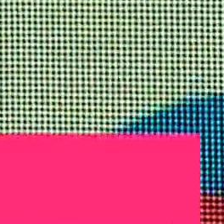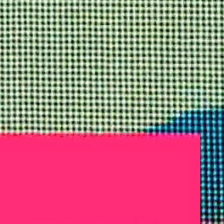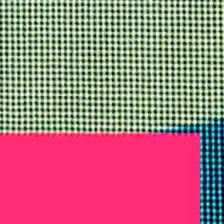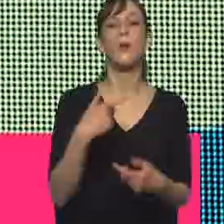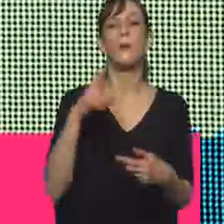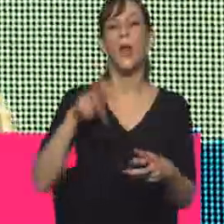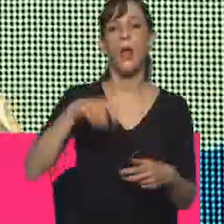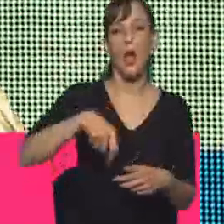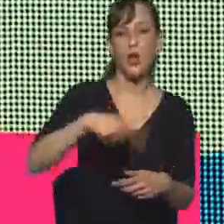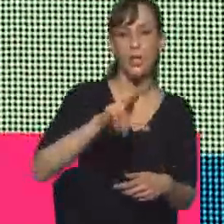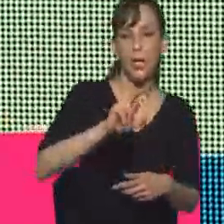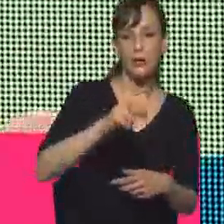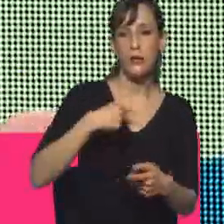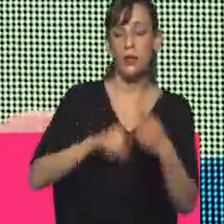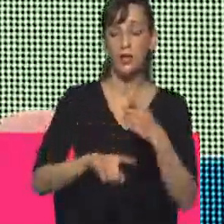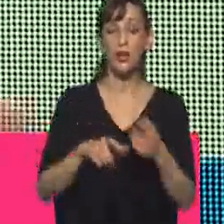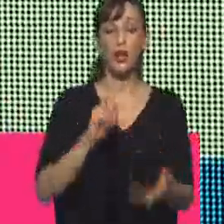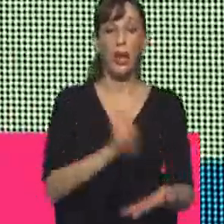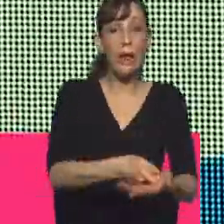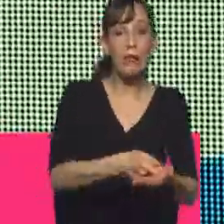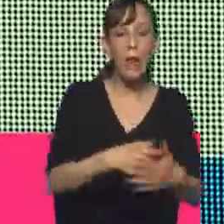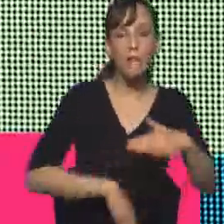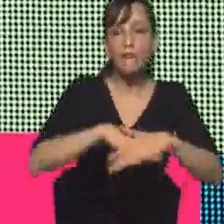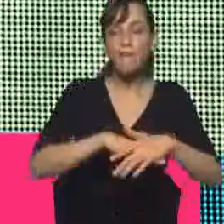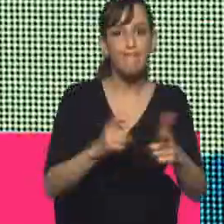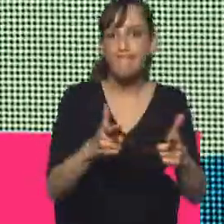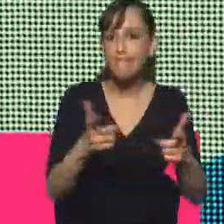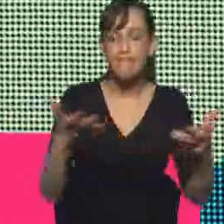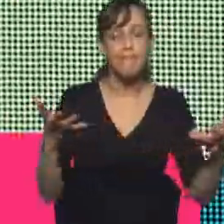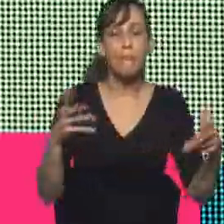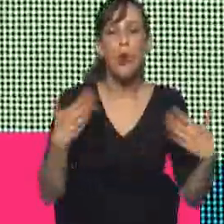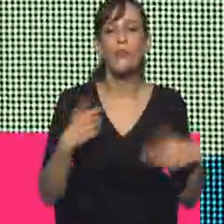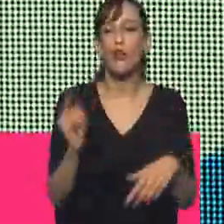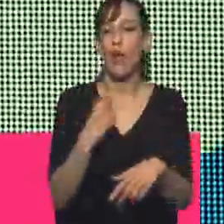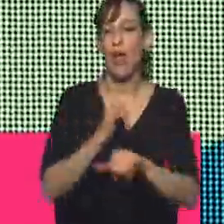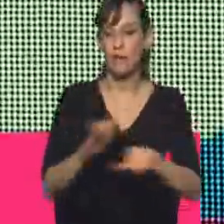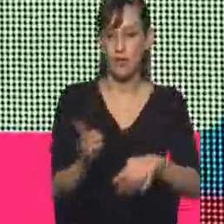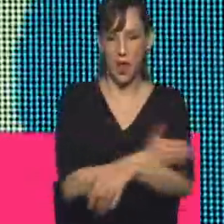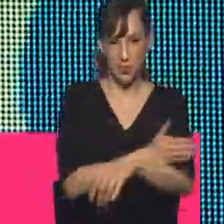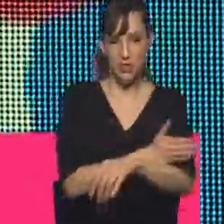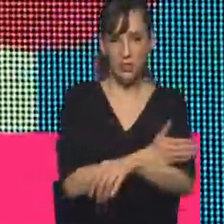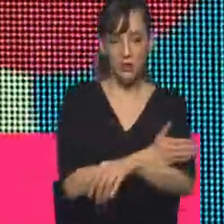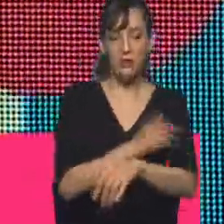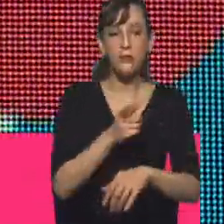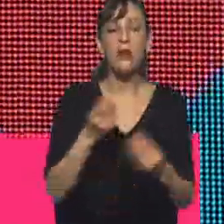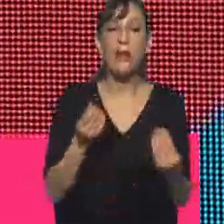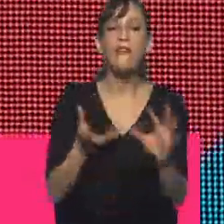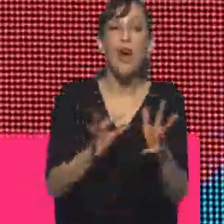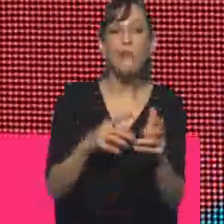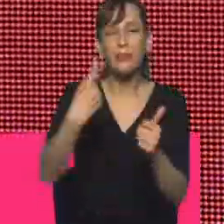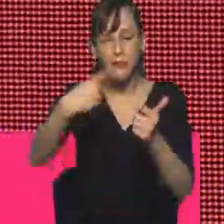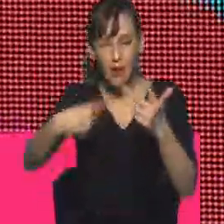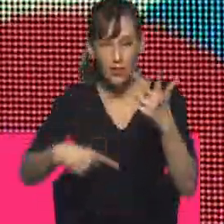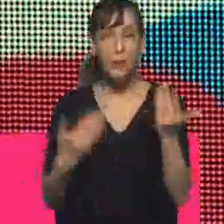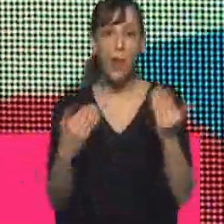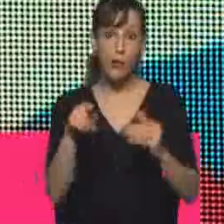30, listo, va, mete la tarjeta y dice, no tenés cupo. Entonces, por eso es que te estamos previniendo acá de qué son las alternativas que